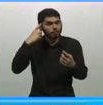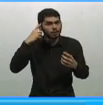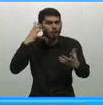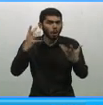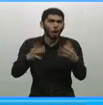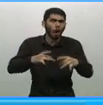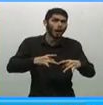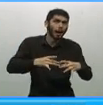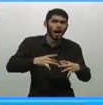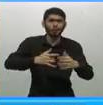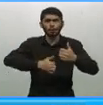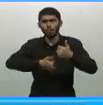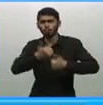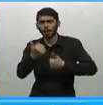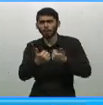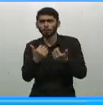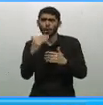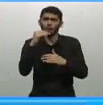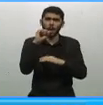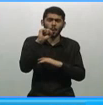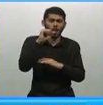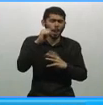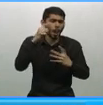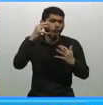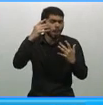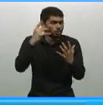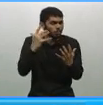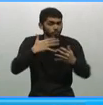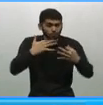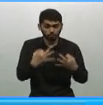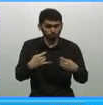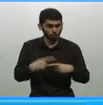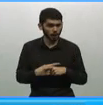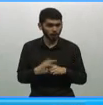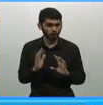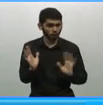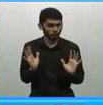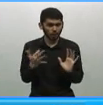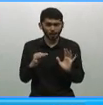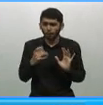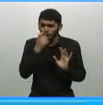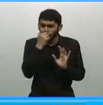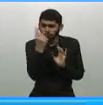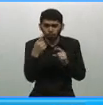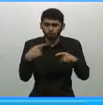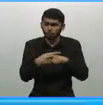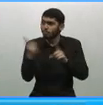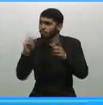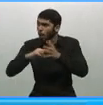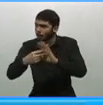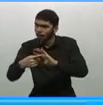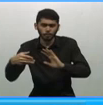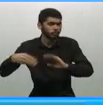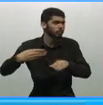clásico una competición de de Copa Libertadores pero pero se Tendría que haber solucionado mucho más rápido y los que tendrían que haber tomado